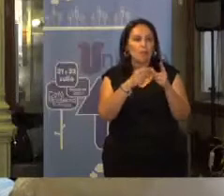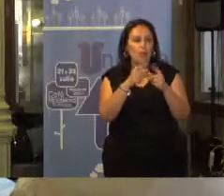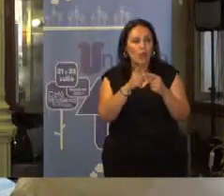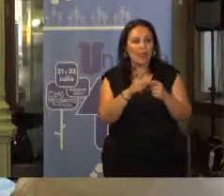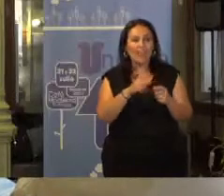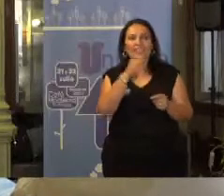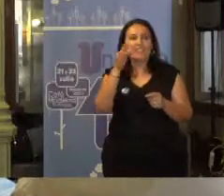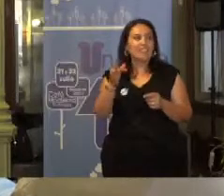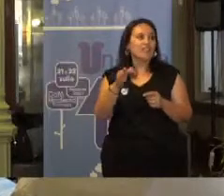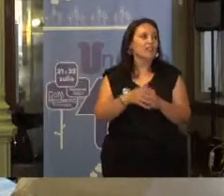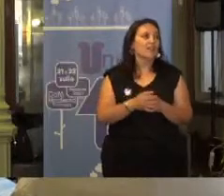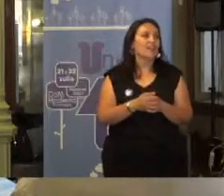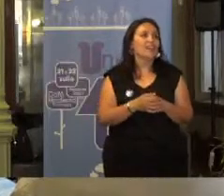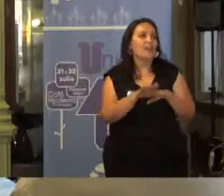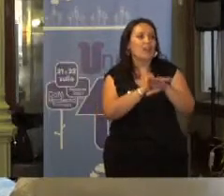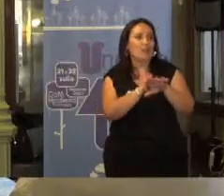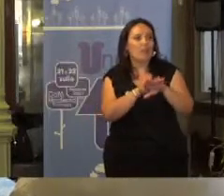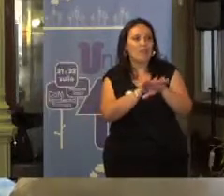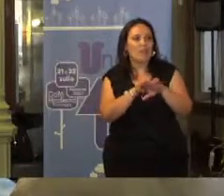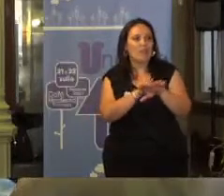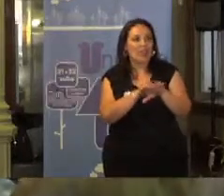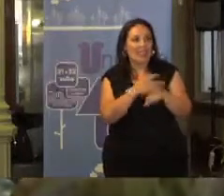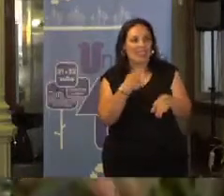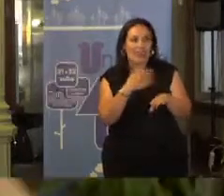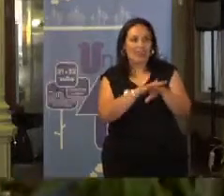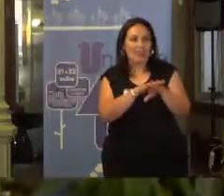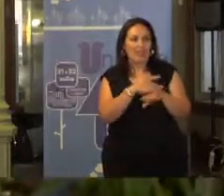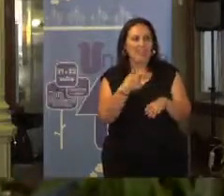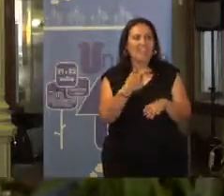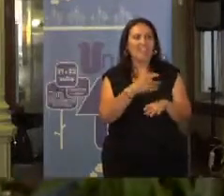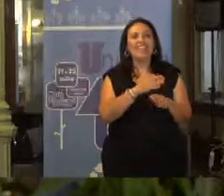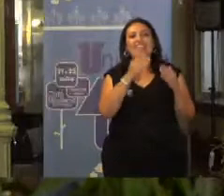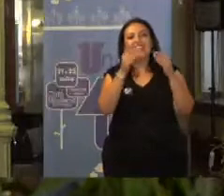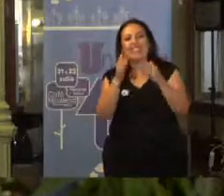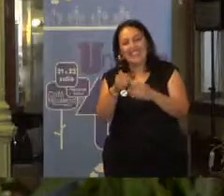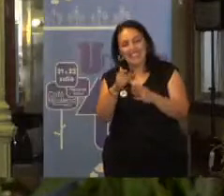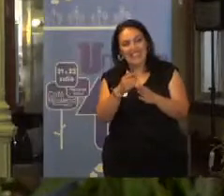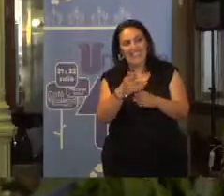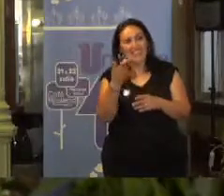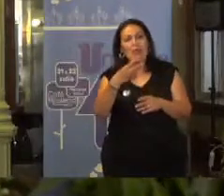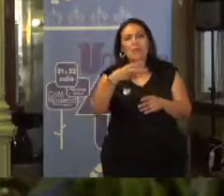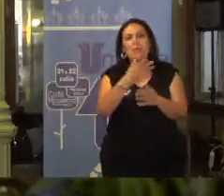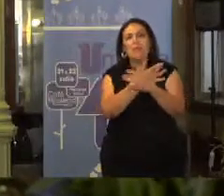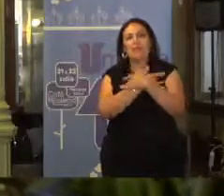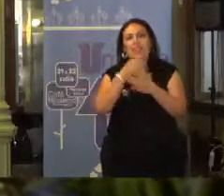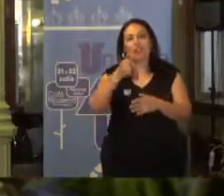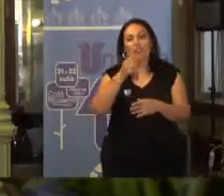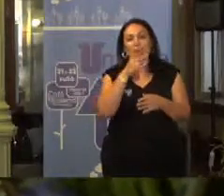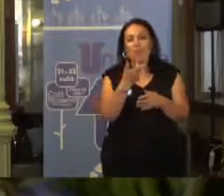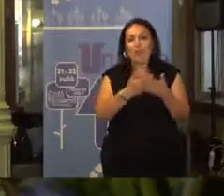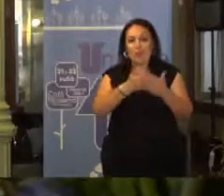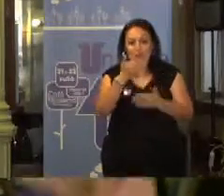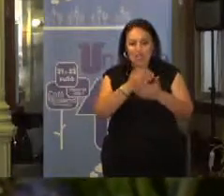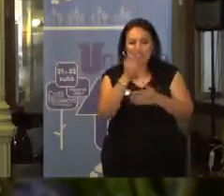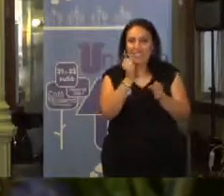da Universidade de... Ai, perdón, si xa estaba vendo que María Xosé Porteiro, que aparte de xornalista e escritora, ia dicir que